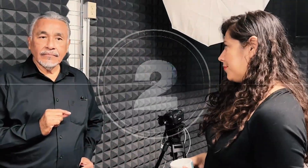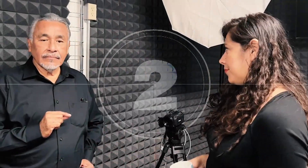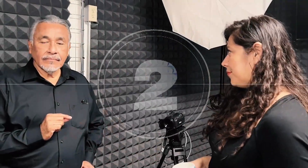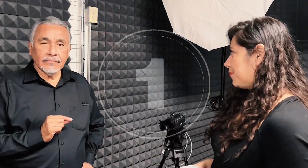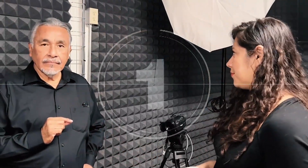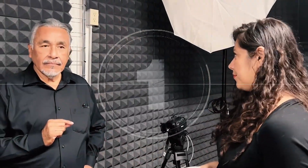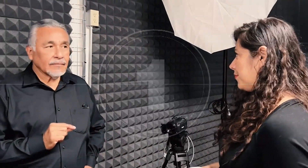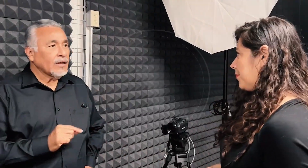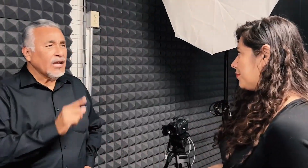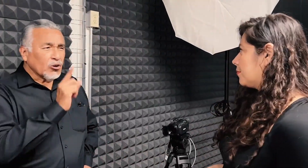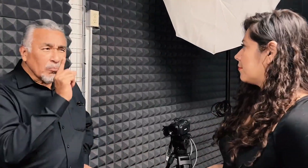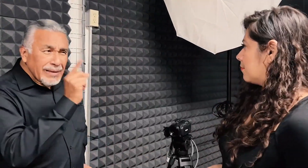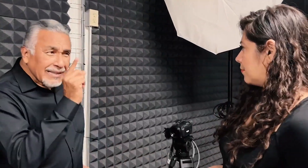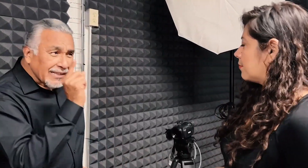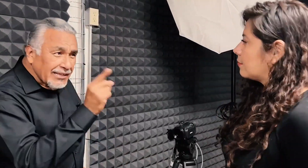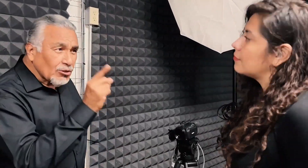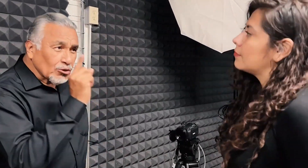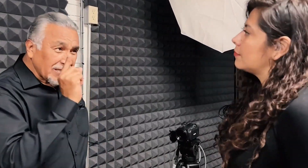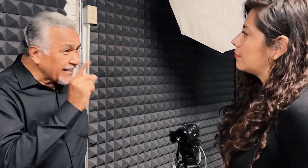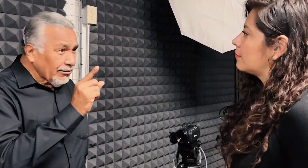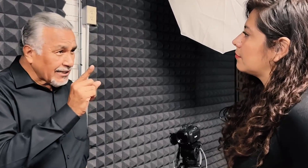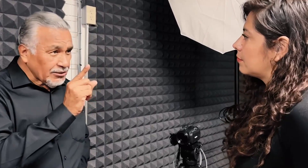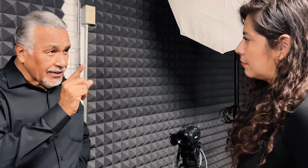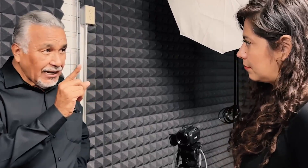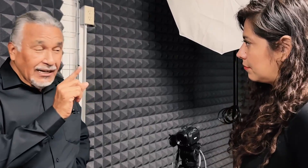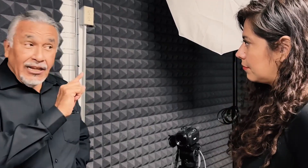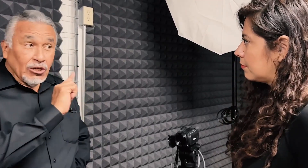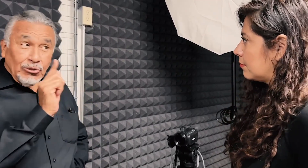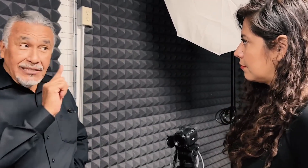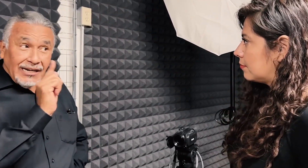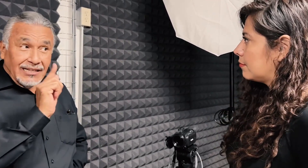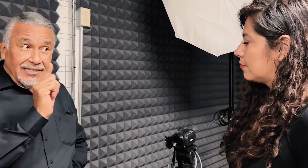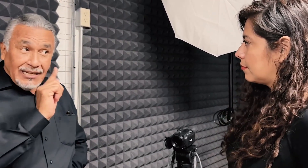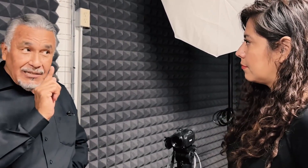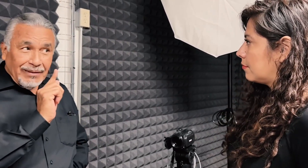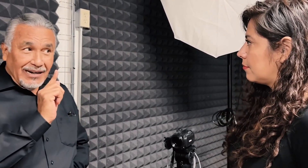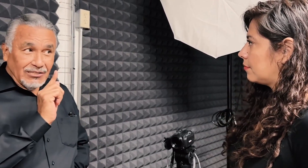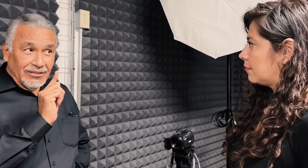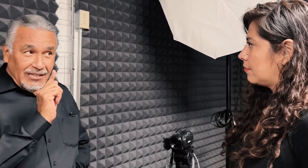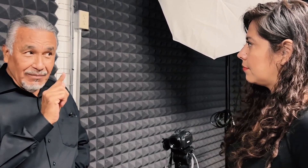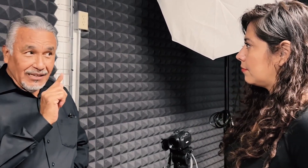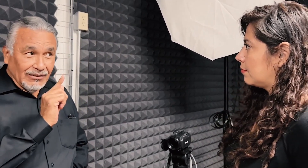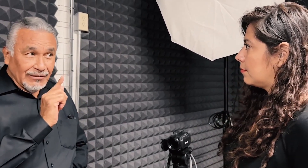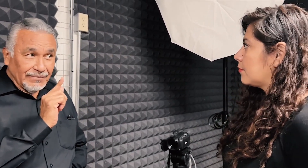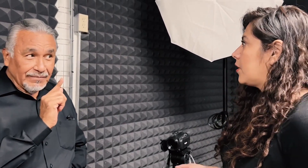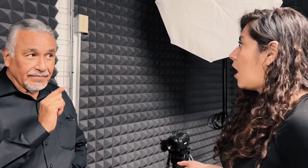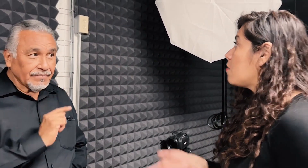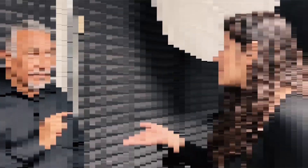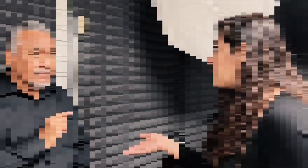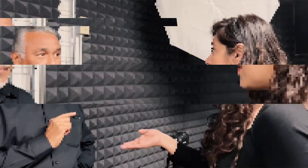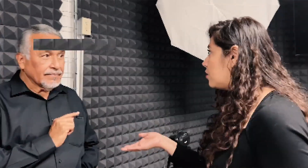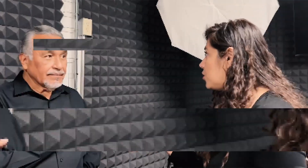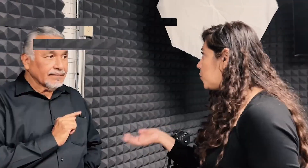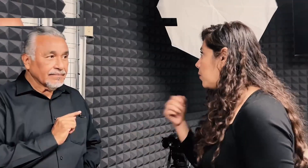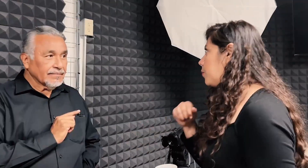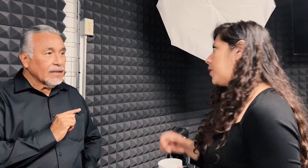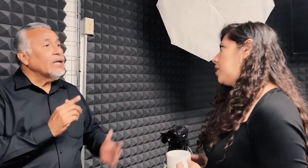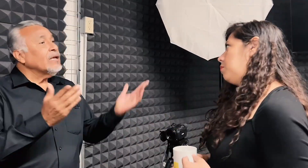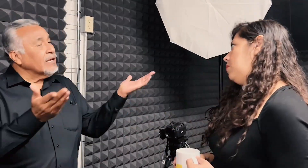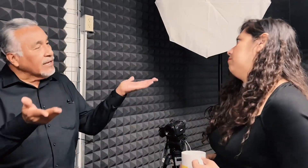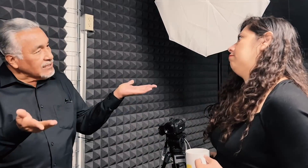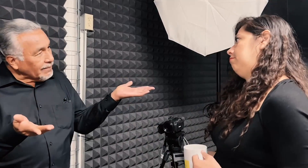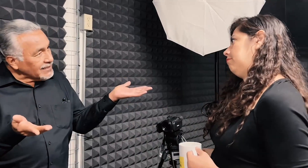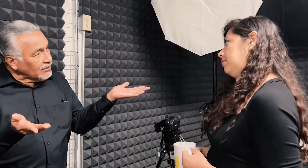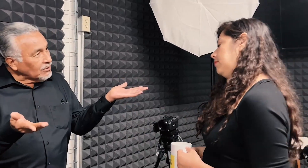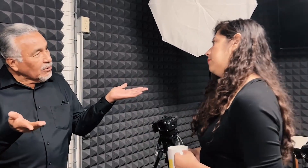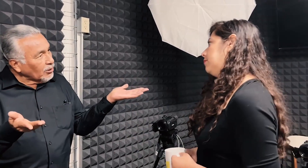Tres, dos, uno. Un verdadero noticiero nacional no es el que se hace para la Ciudad de México. Claro, ¿qué está pasando en Chihuahua, por